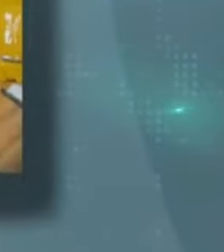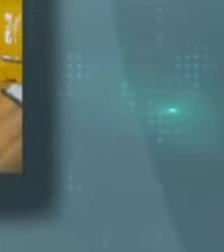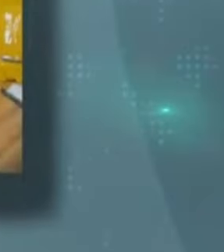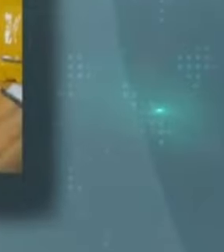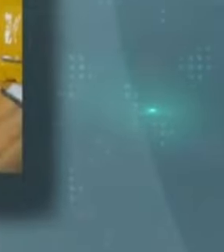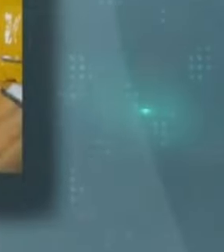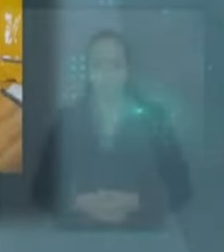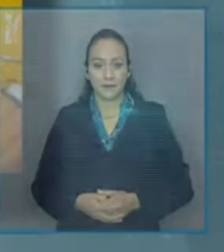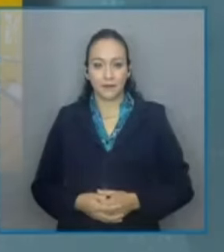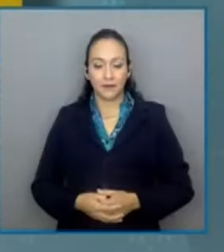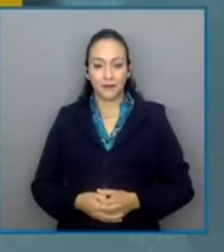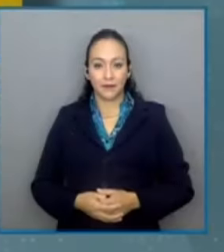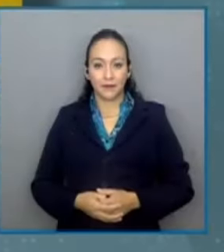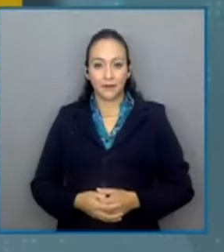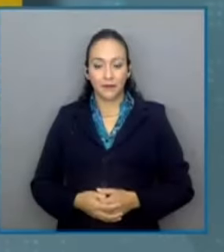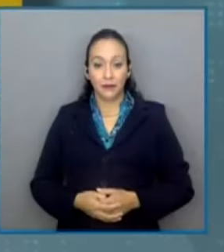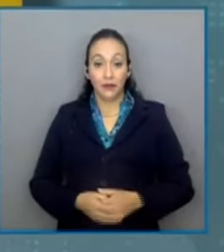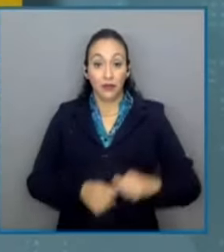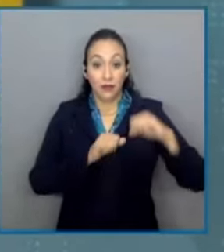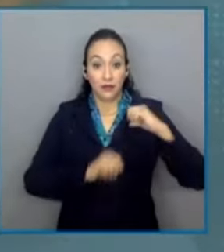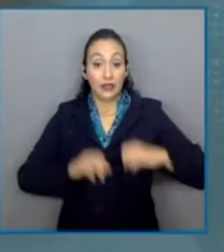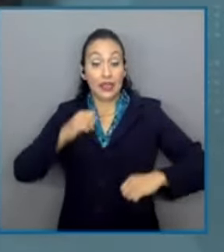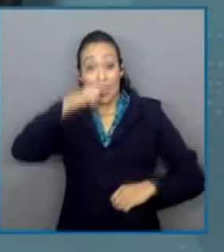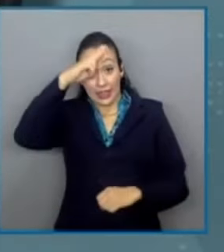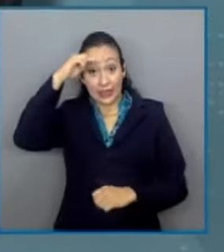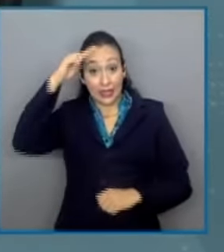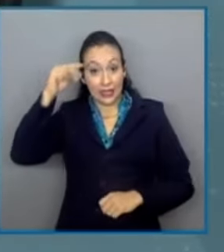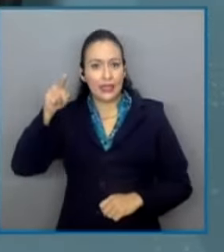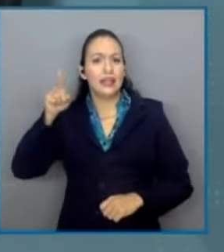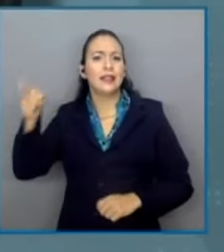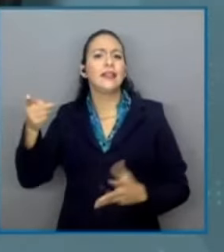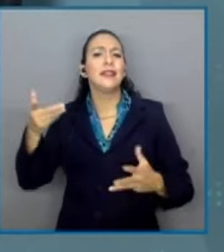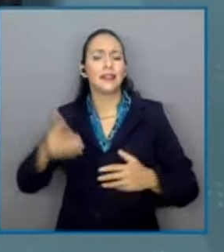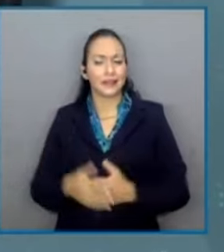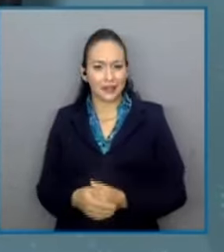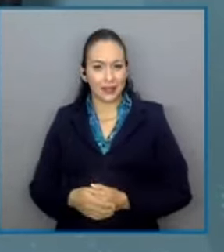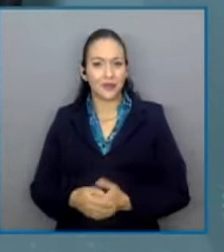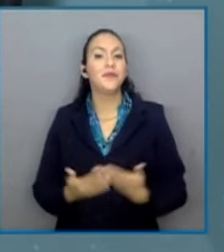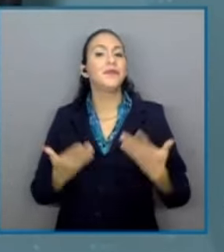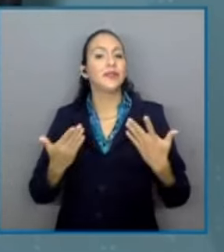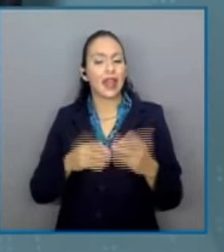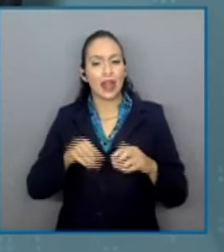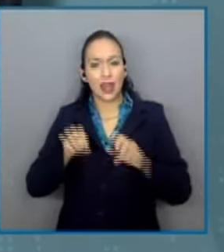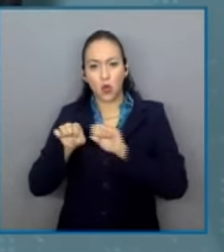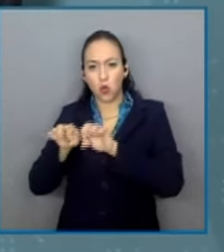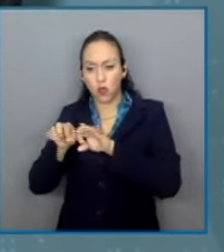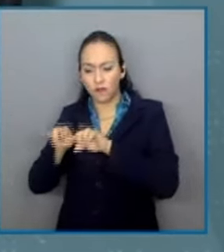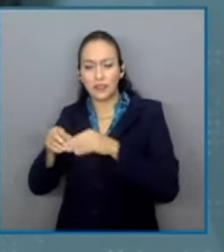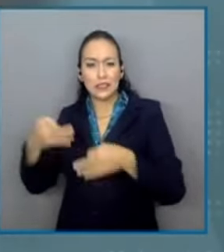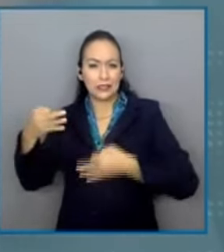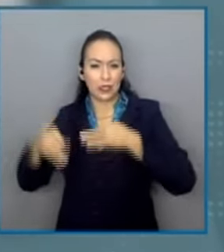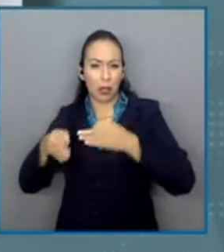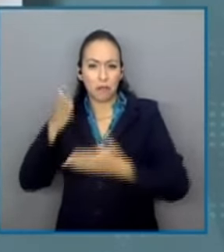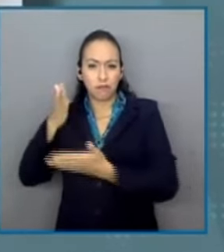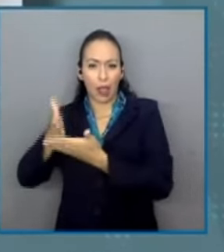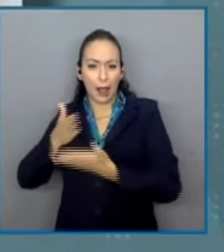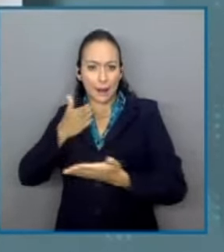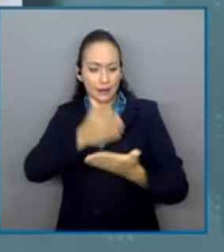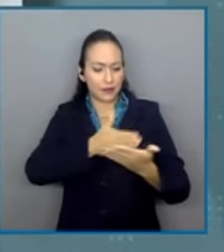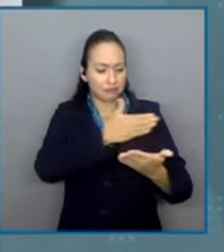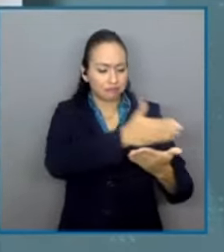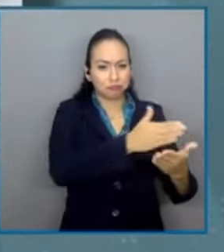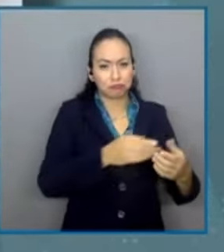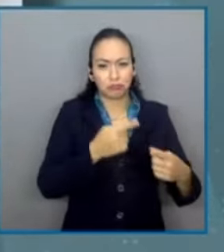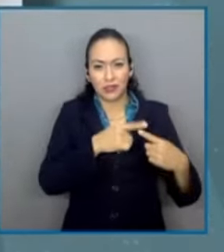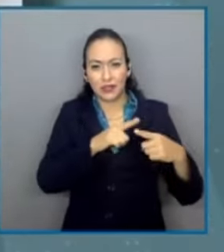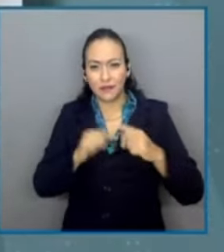El Poder Judicial de Nayarit llevará a cabo recorridos en los juzgados de primera instancia, con el objetivo de difundir el protocolo